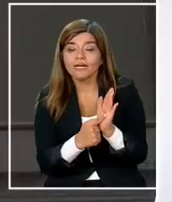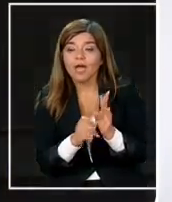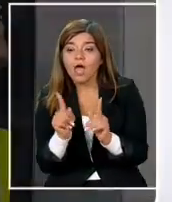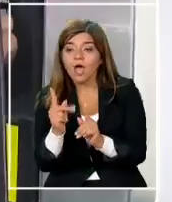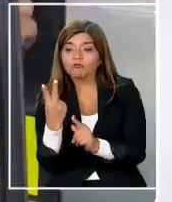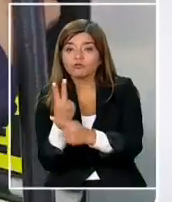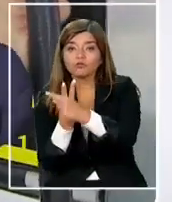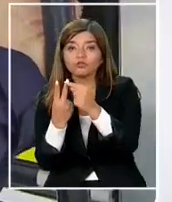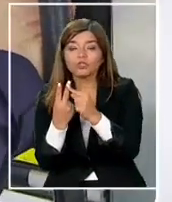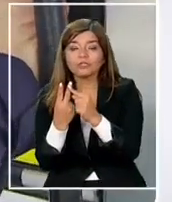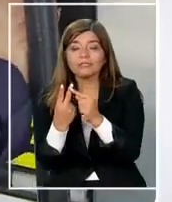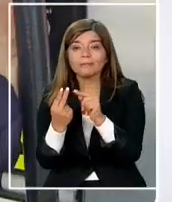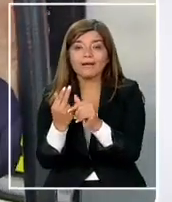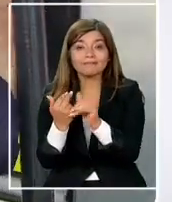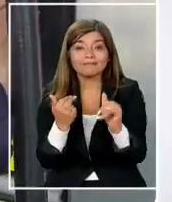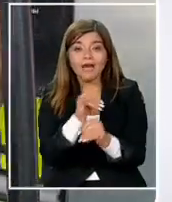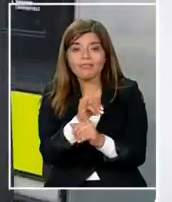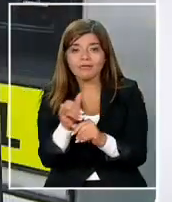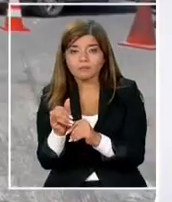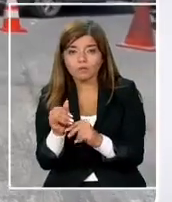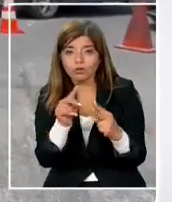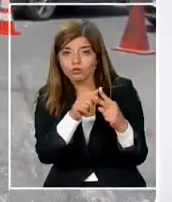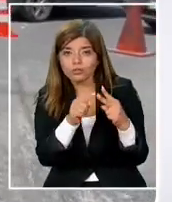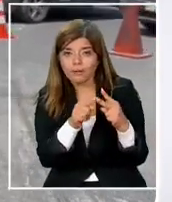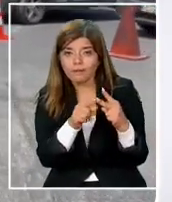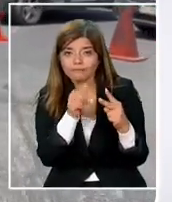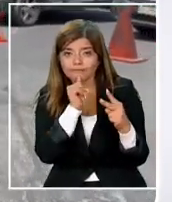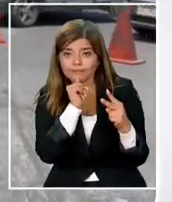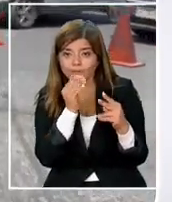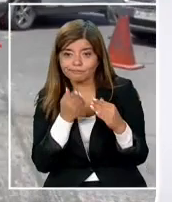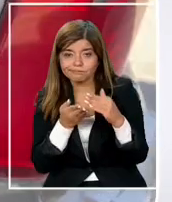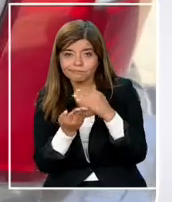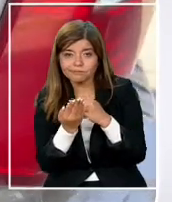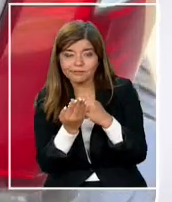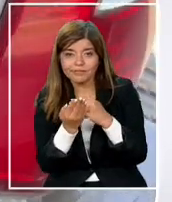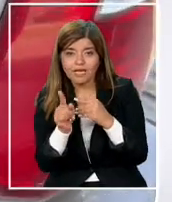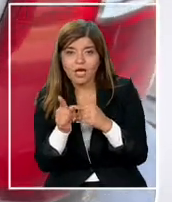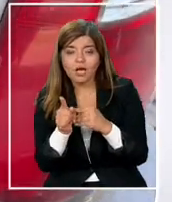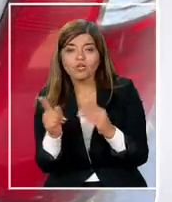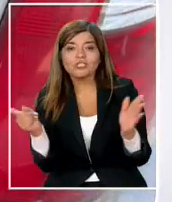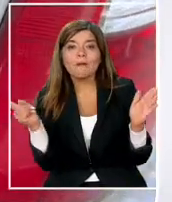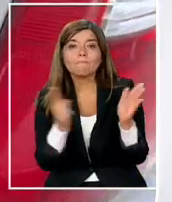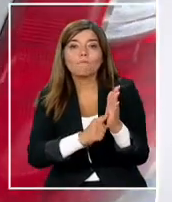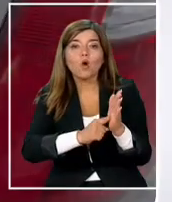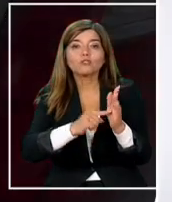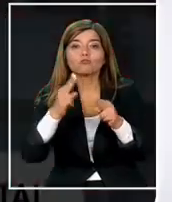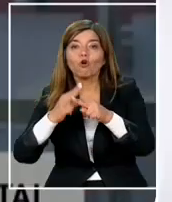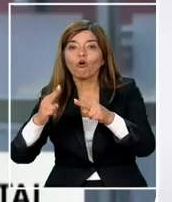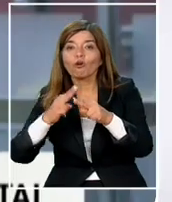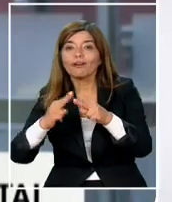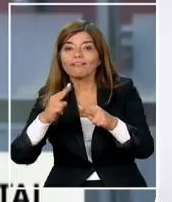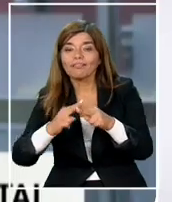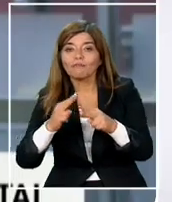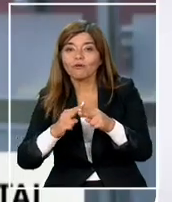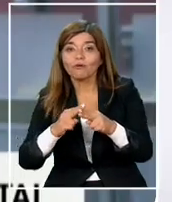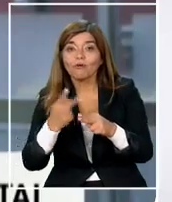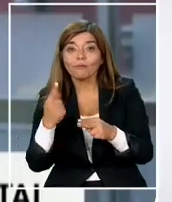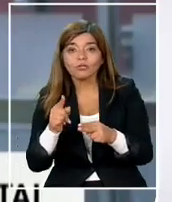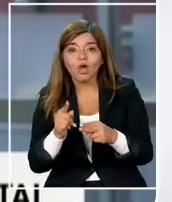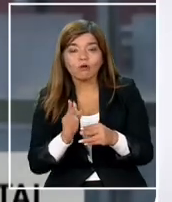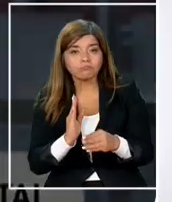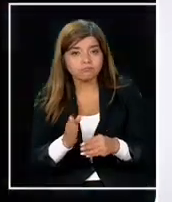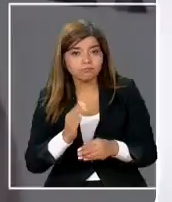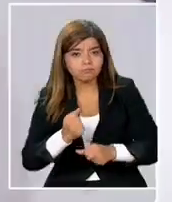que la idea era ingresarlas después, que son los llamados impuestos correctivos. Pero sigue en pie y los